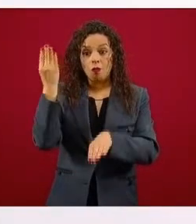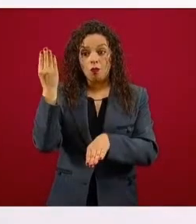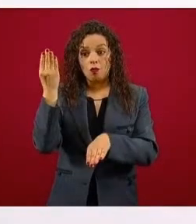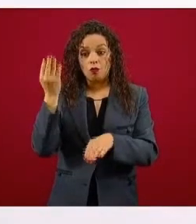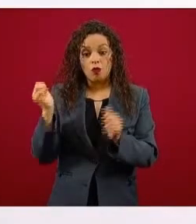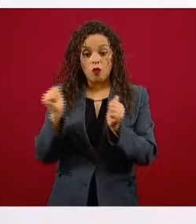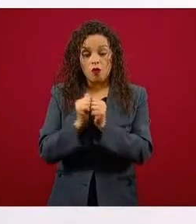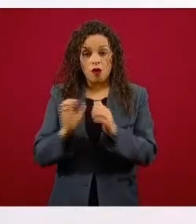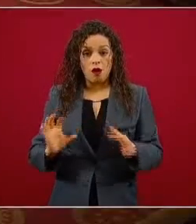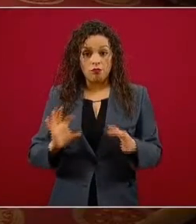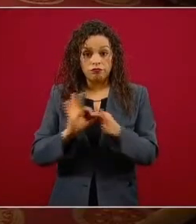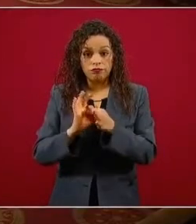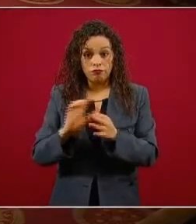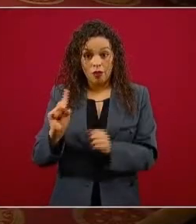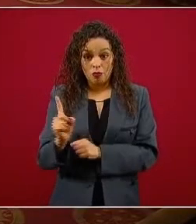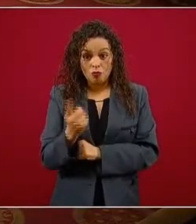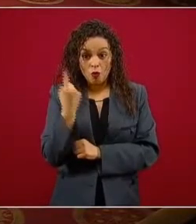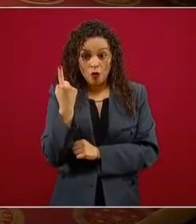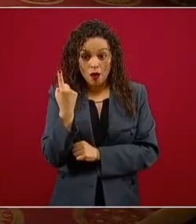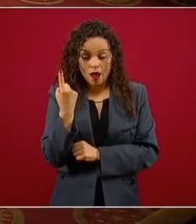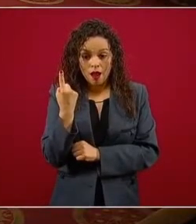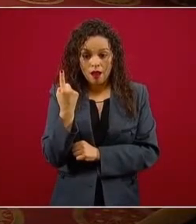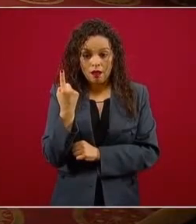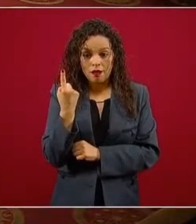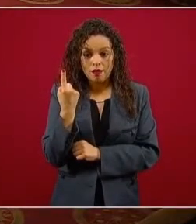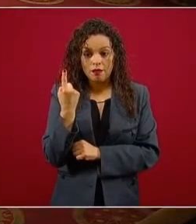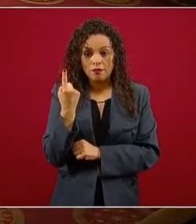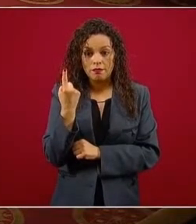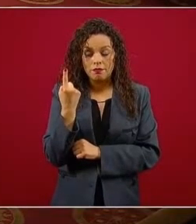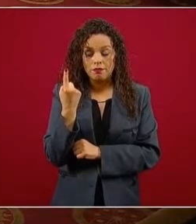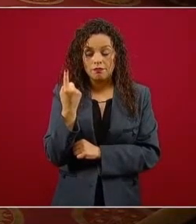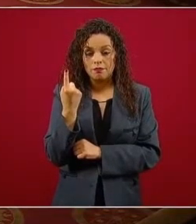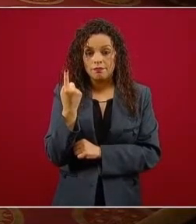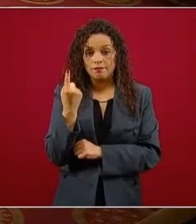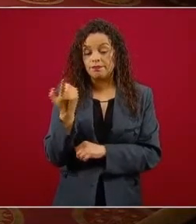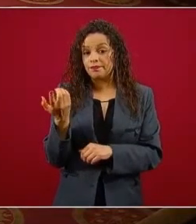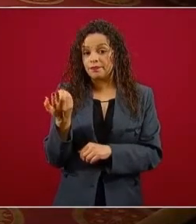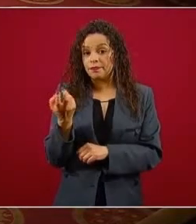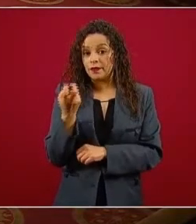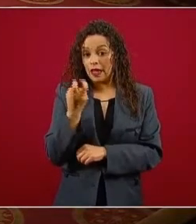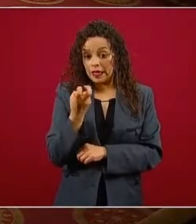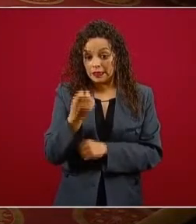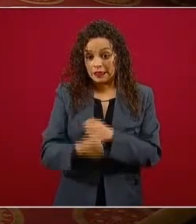dólar. De modo que este año, por el